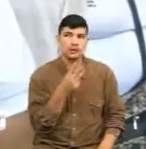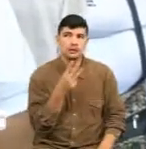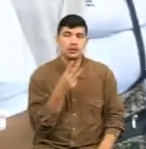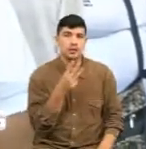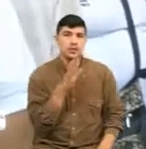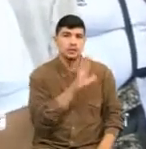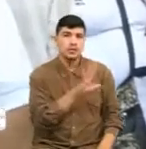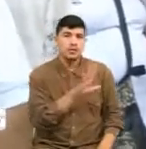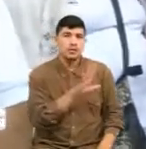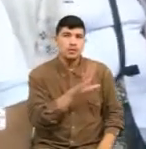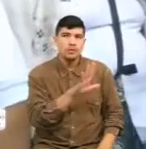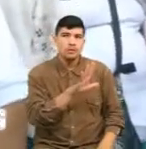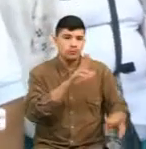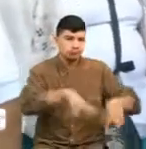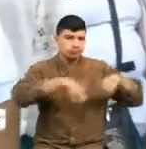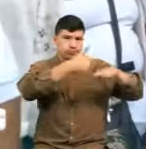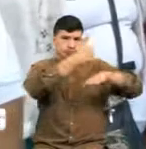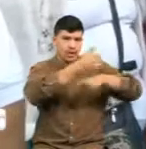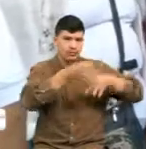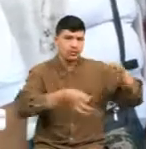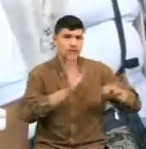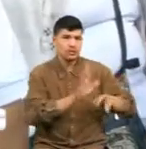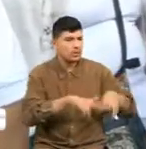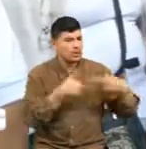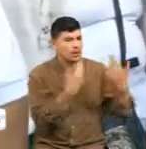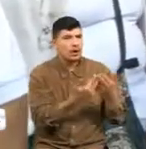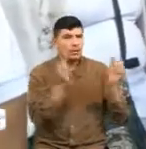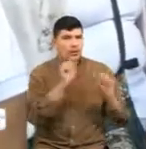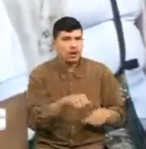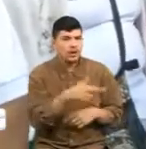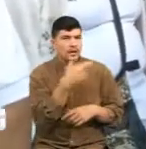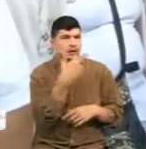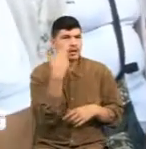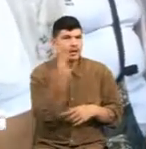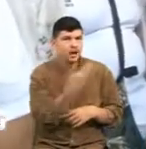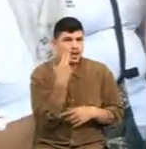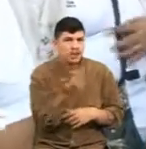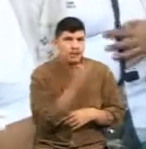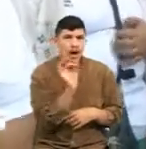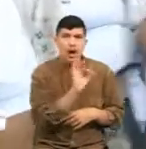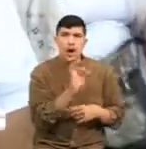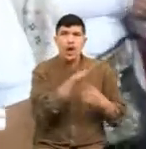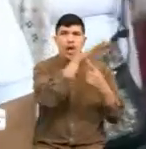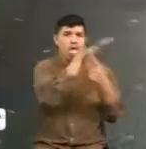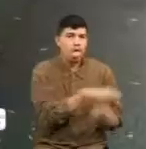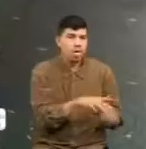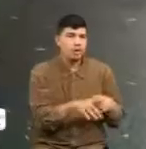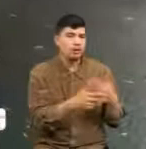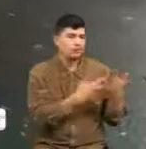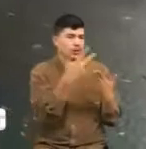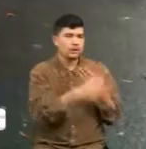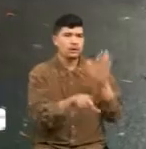de Justicia se reúne en pleno para ratificarse o para hundir el proyecto de ley de la